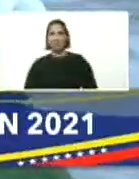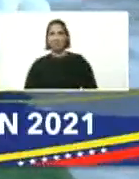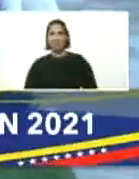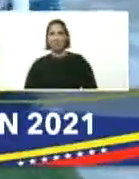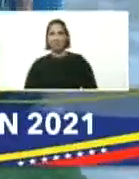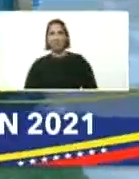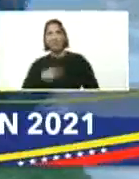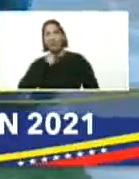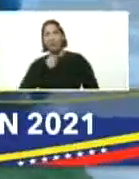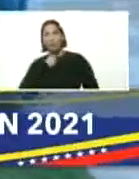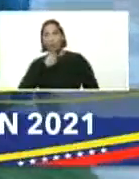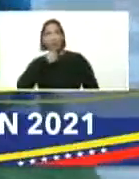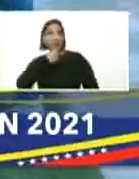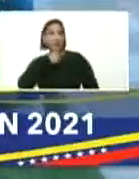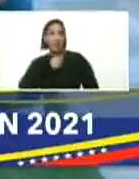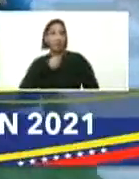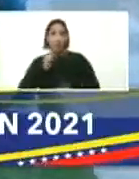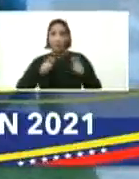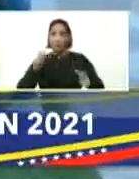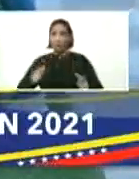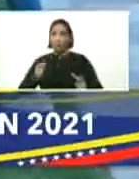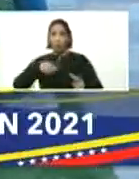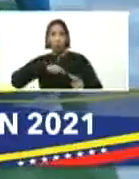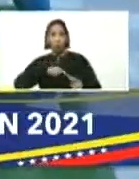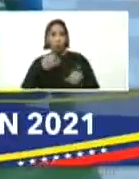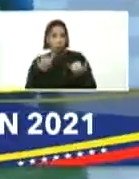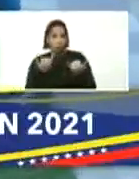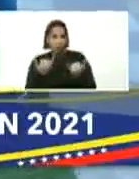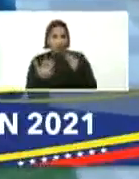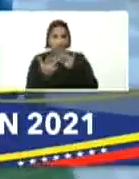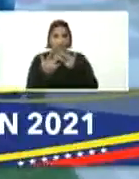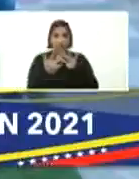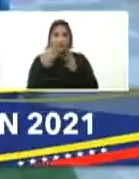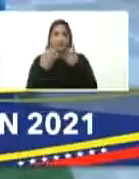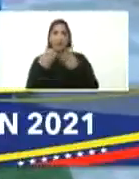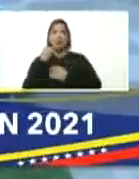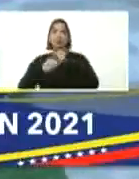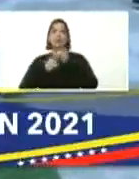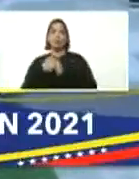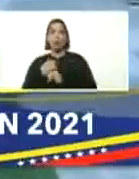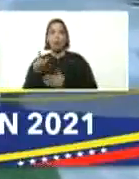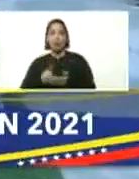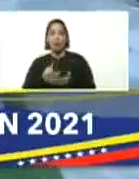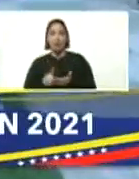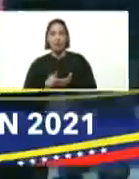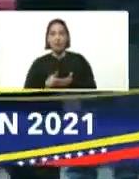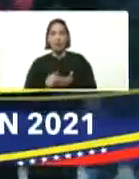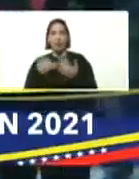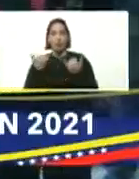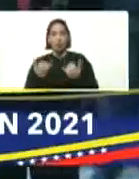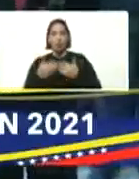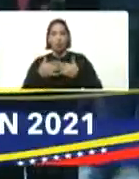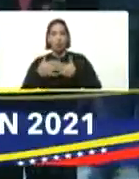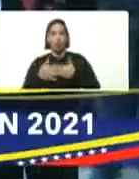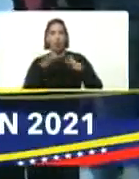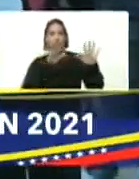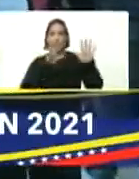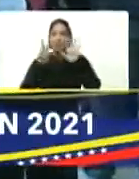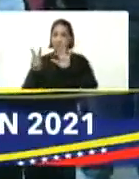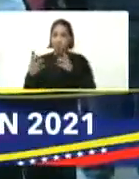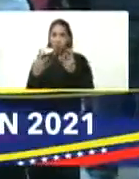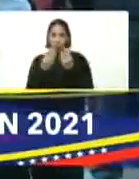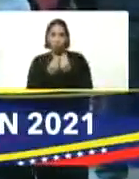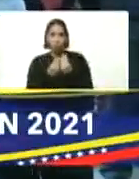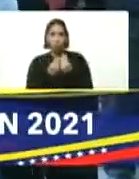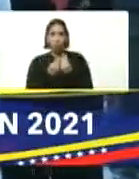gente. Pero estamos en vivo y directo en la Feria Internacional del Libro en su edición número 17, conjuntamente